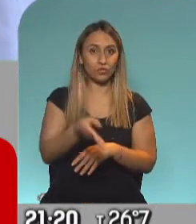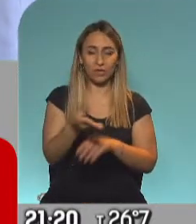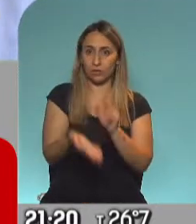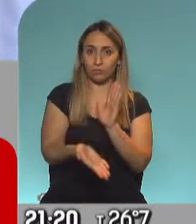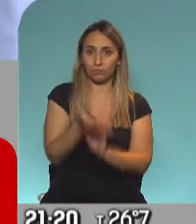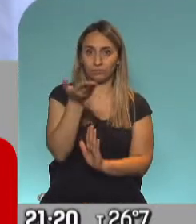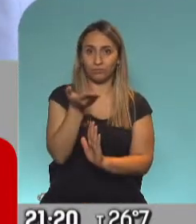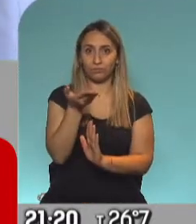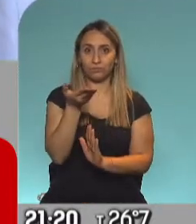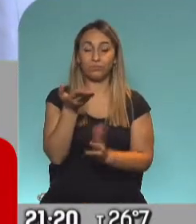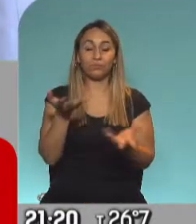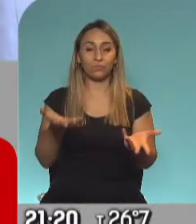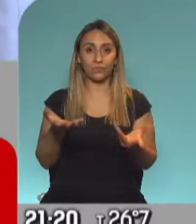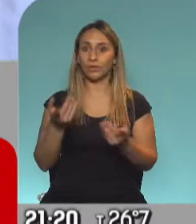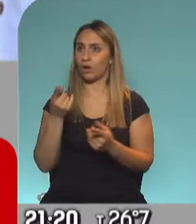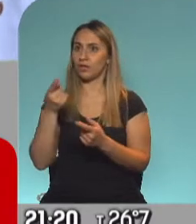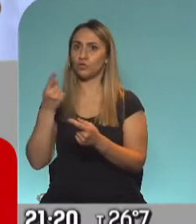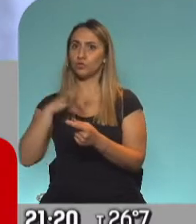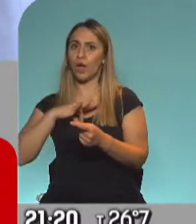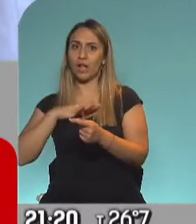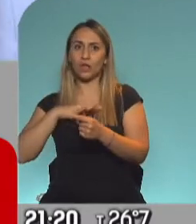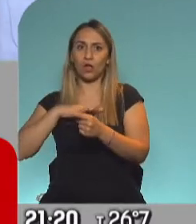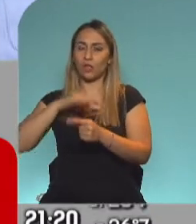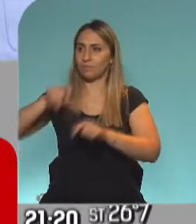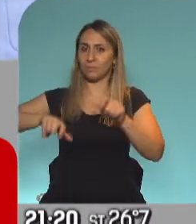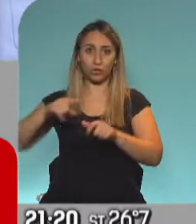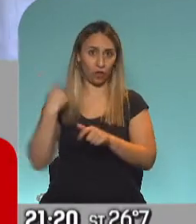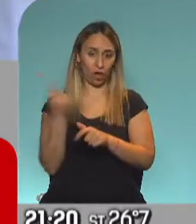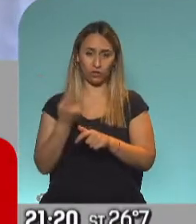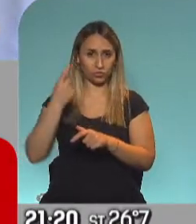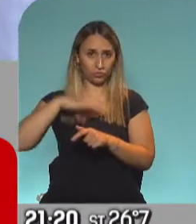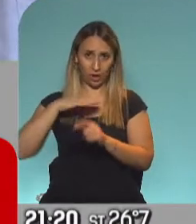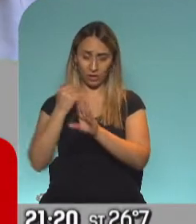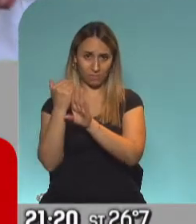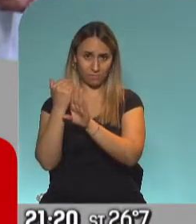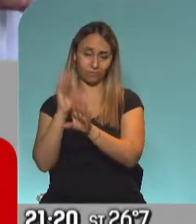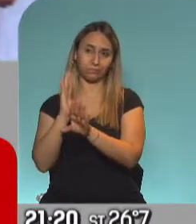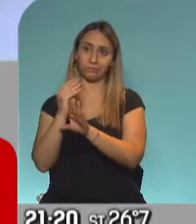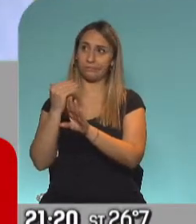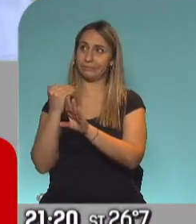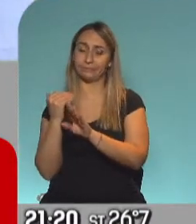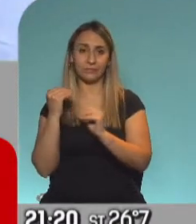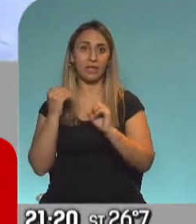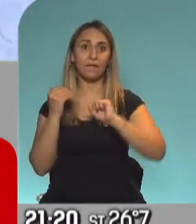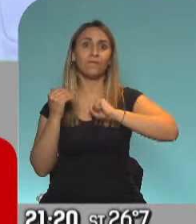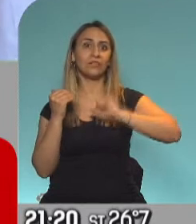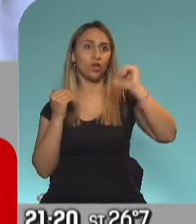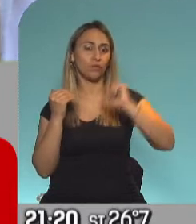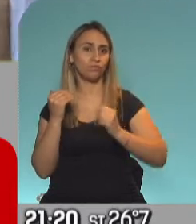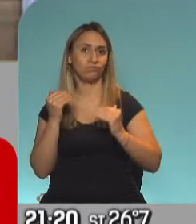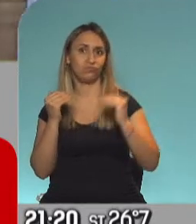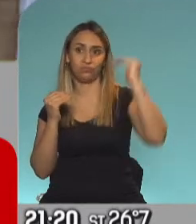50% frente a la pérdida de poder adquisitivo que todos tuvimos en esta pandemia. Bueno, a raíz de eso entonces se